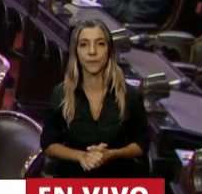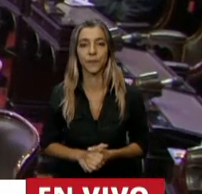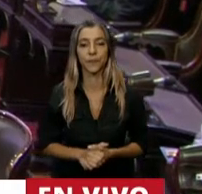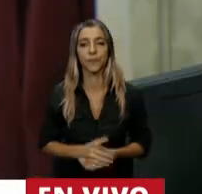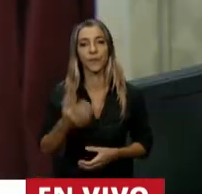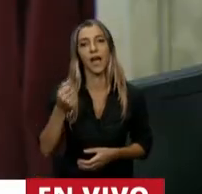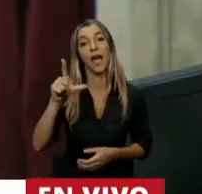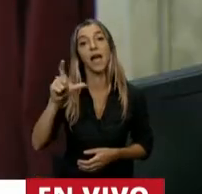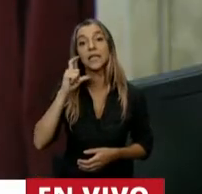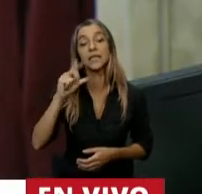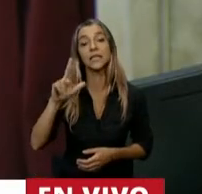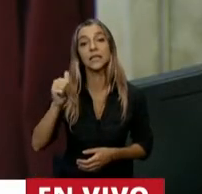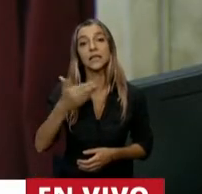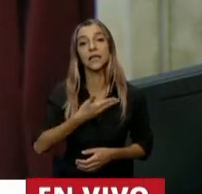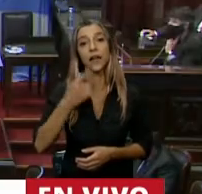Alcira Figueroa.